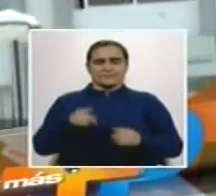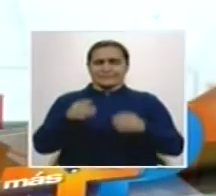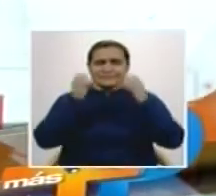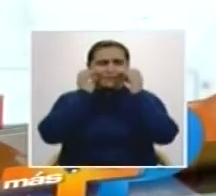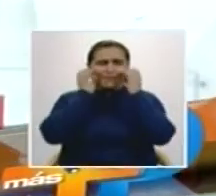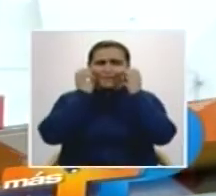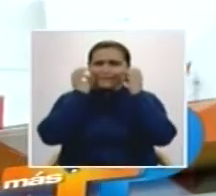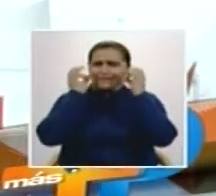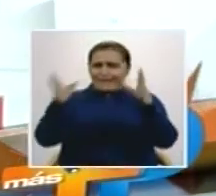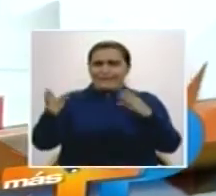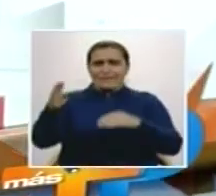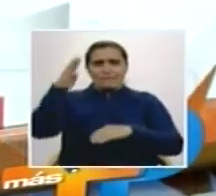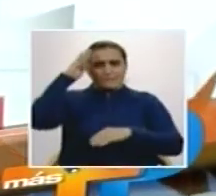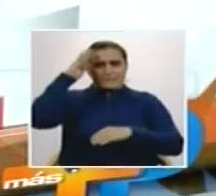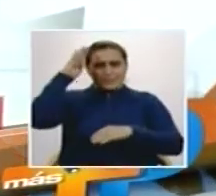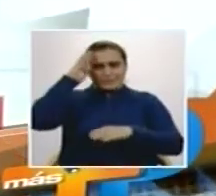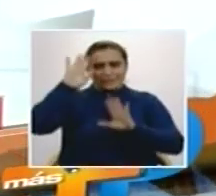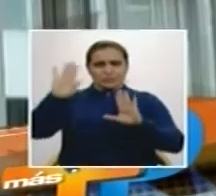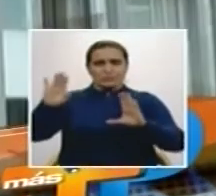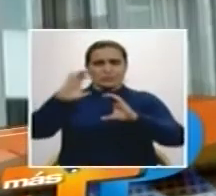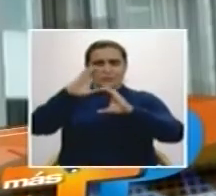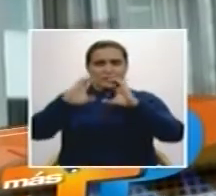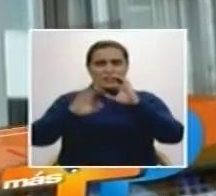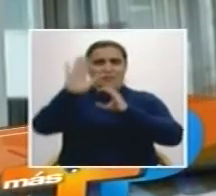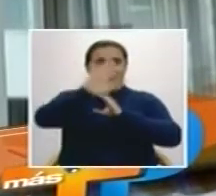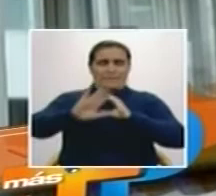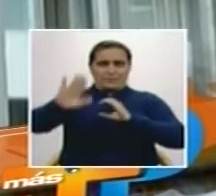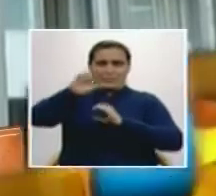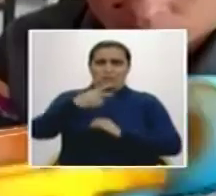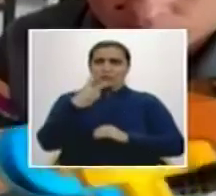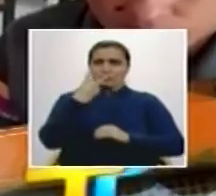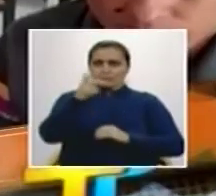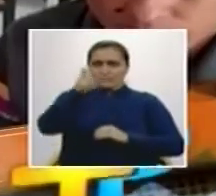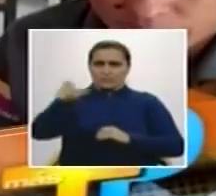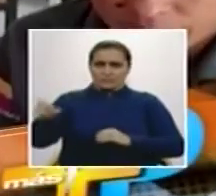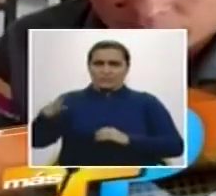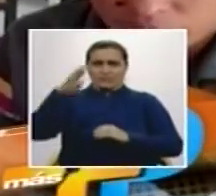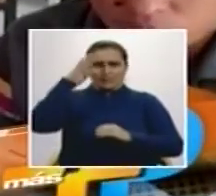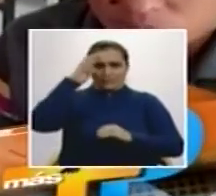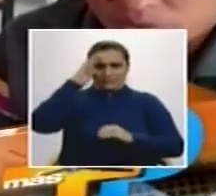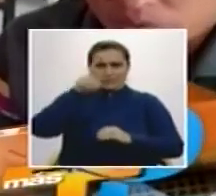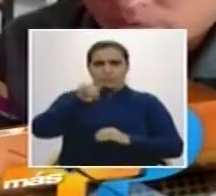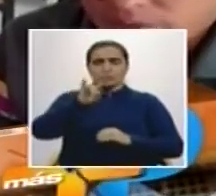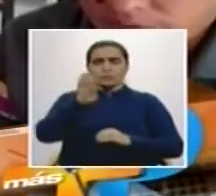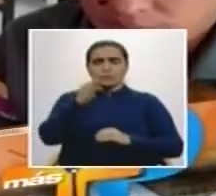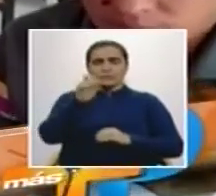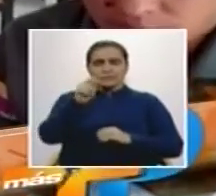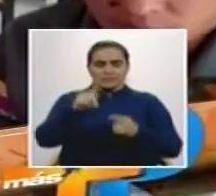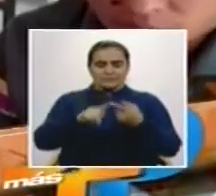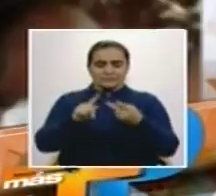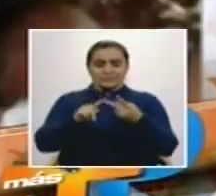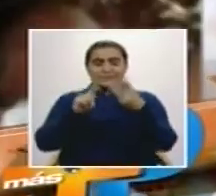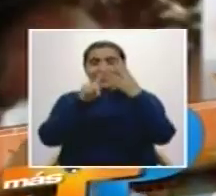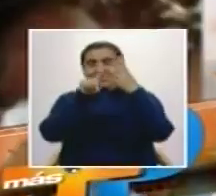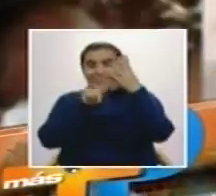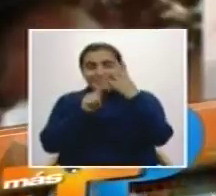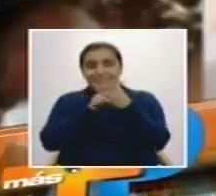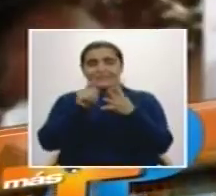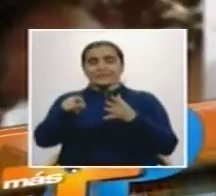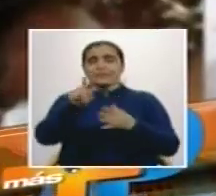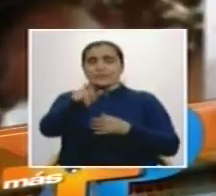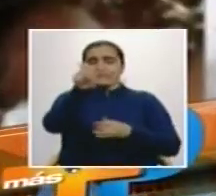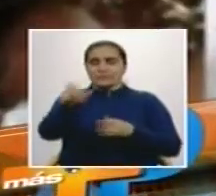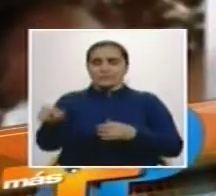Escándalo en la policía del Cauca. Dos suboficiales y tres patrulleros fueron capturados por el CTI por su supuesta responsabilidad en